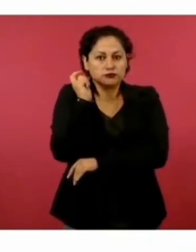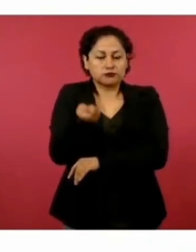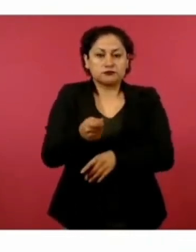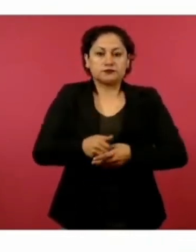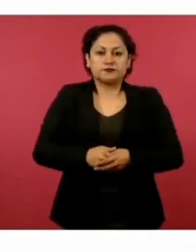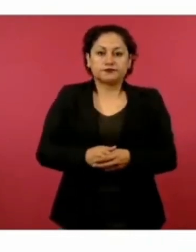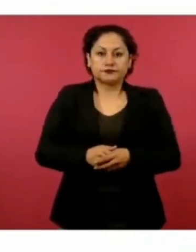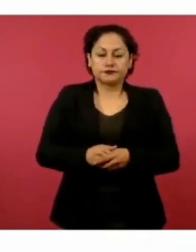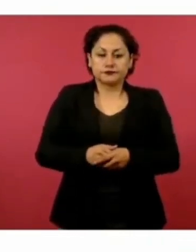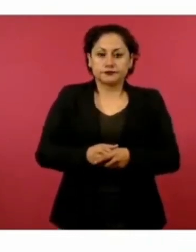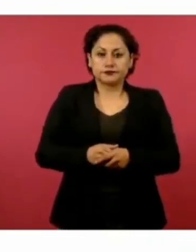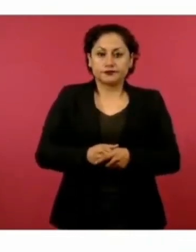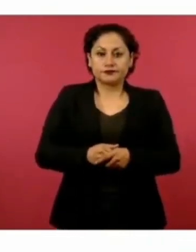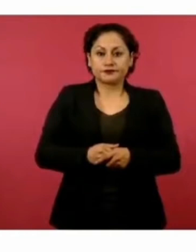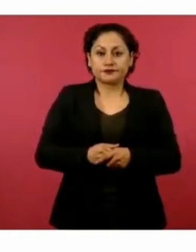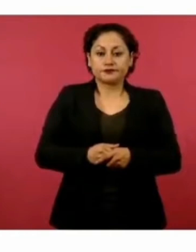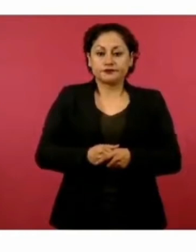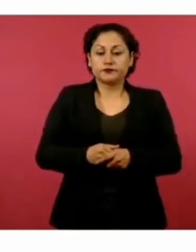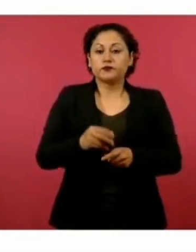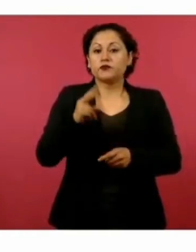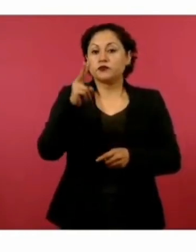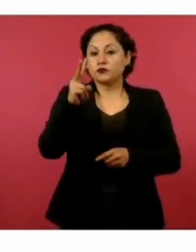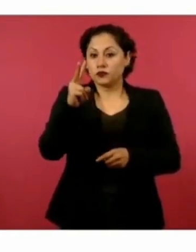se recaudaron